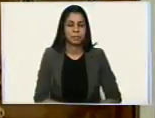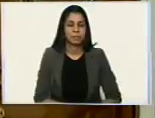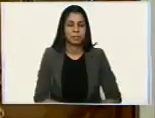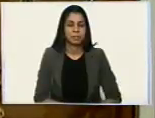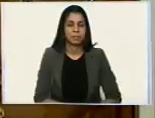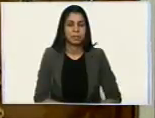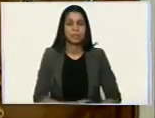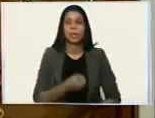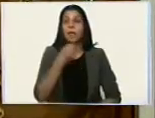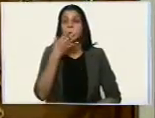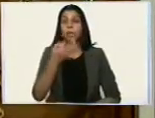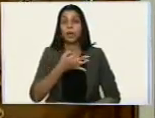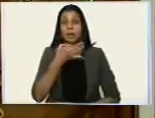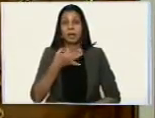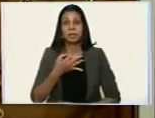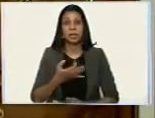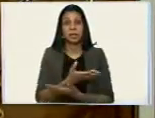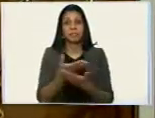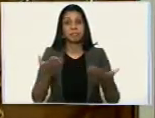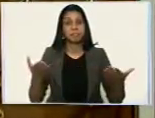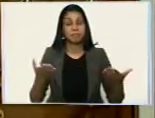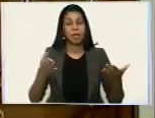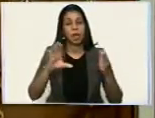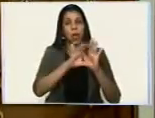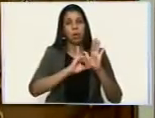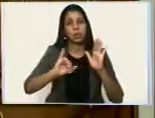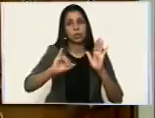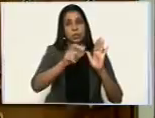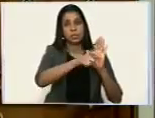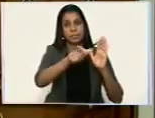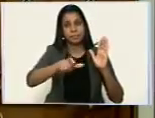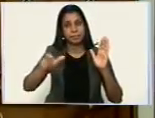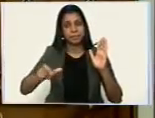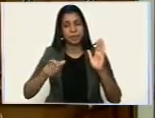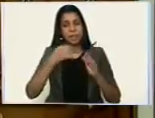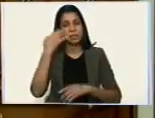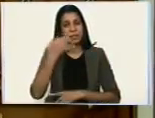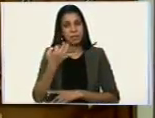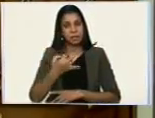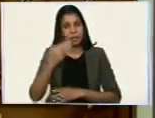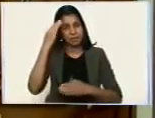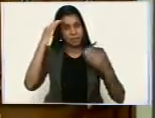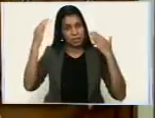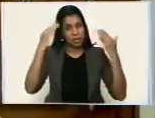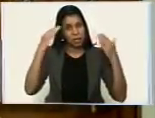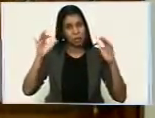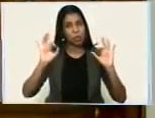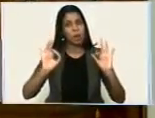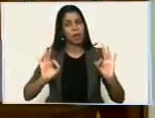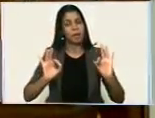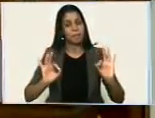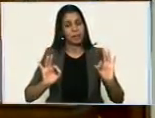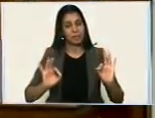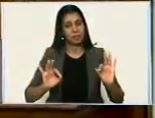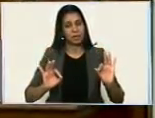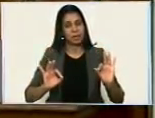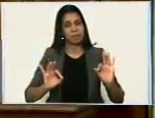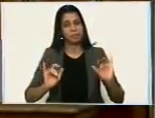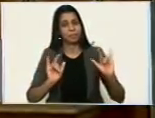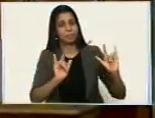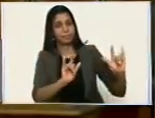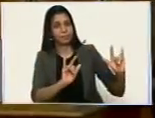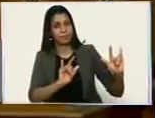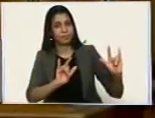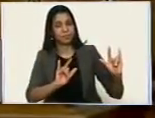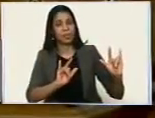Bueno, buenas tardes, compañeros y compañeras constituyentes. De verdad, salutaciones especiales a nuestro querido Capitán